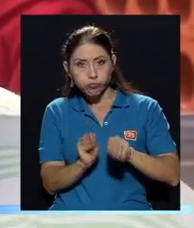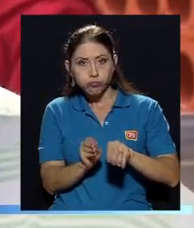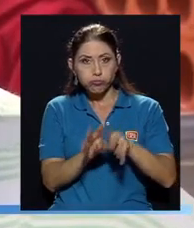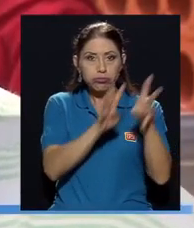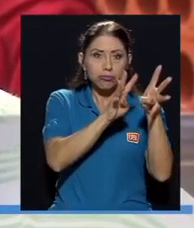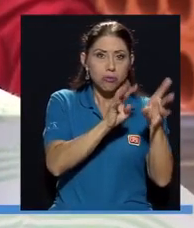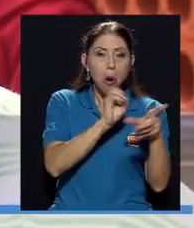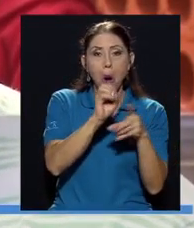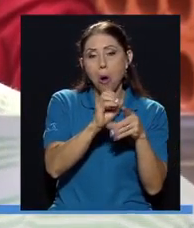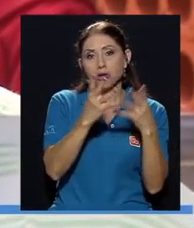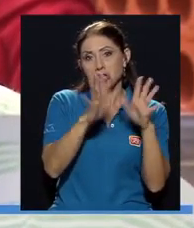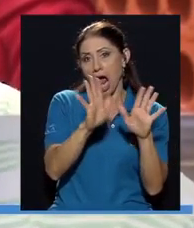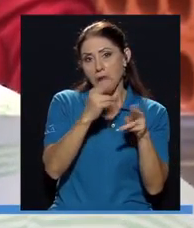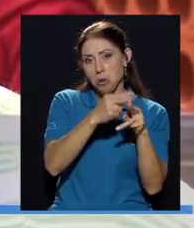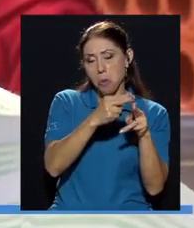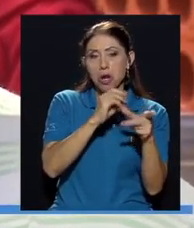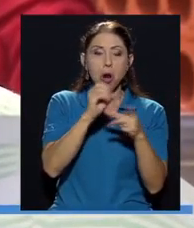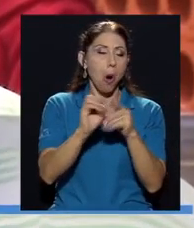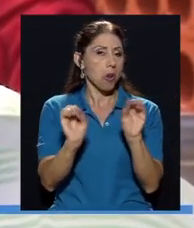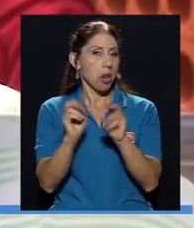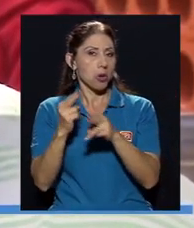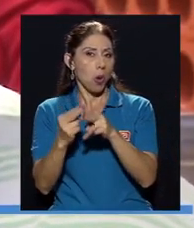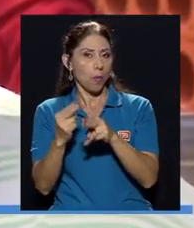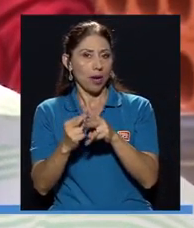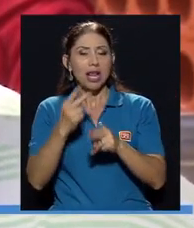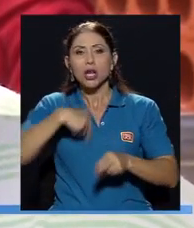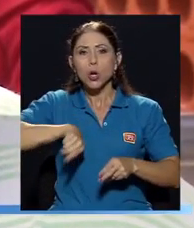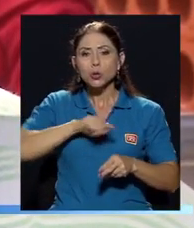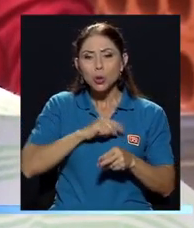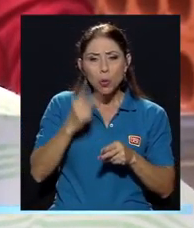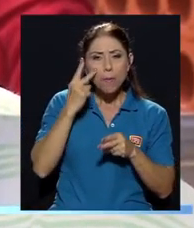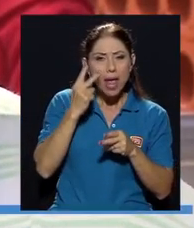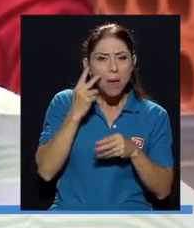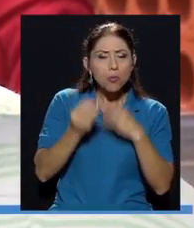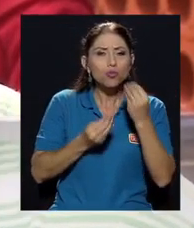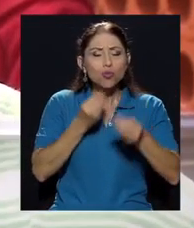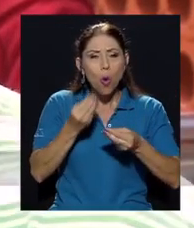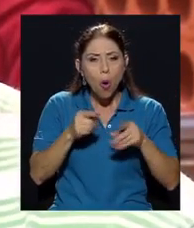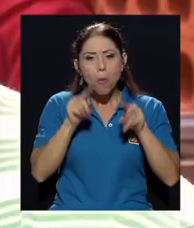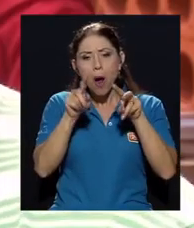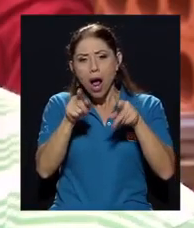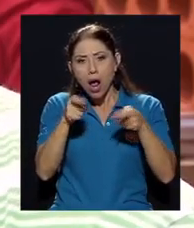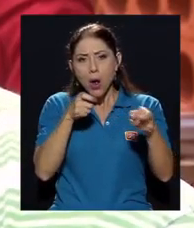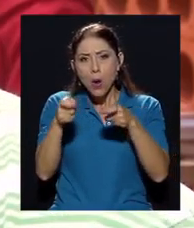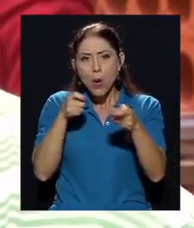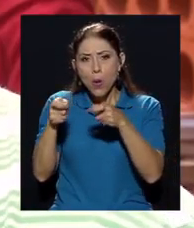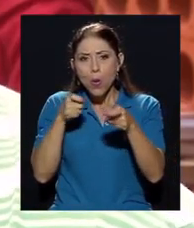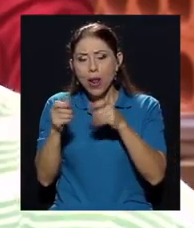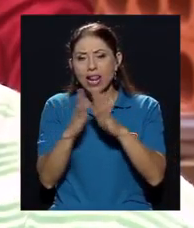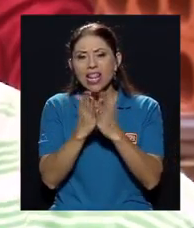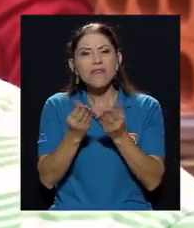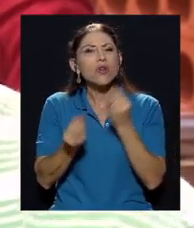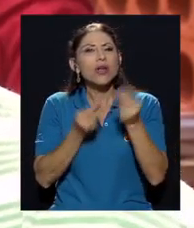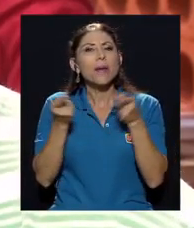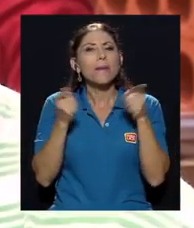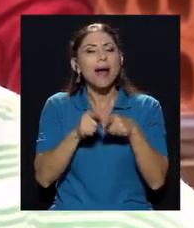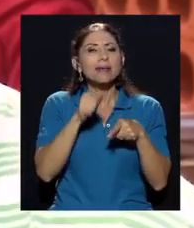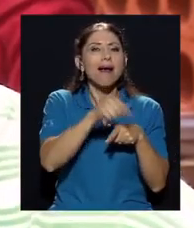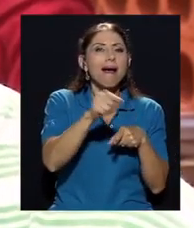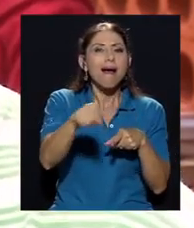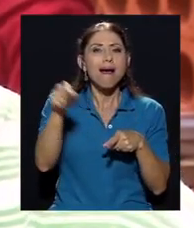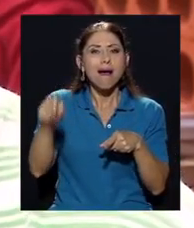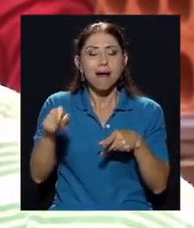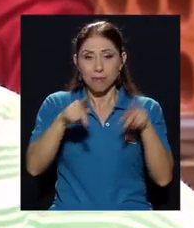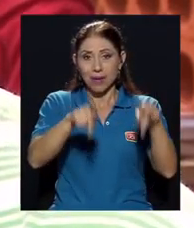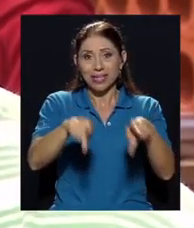lo puede hacer de forma anónima y nosotros podemos ir controlando y viendo cómo va circulando el libro. Entonces igual las personas